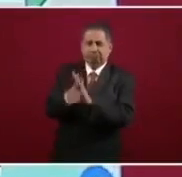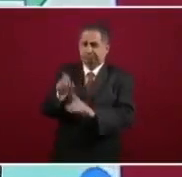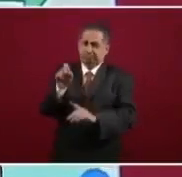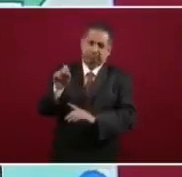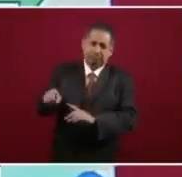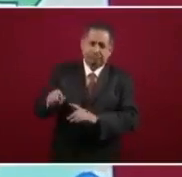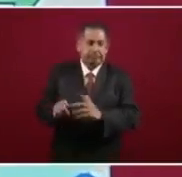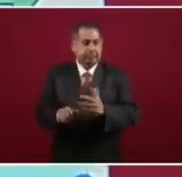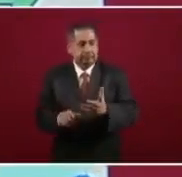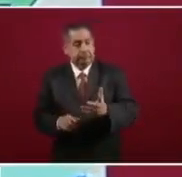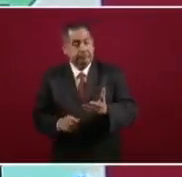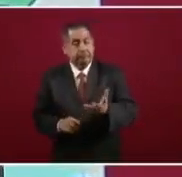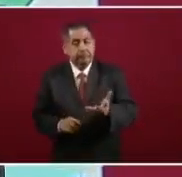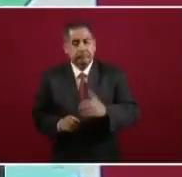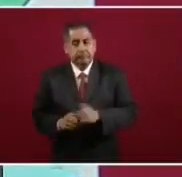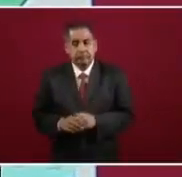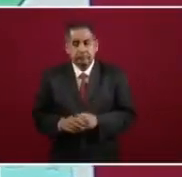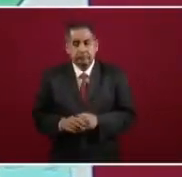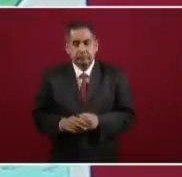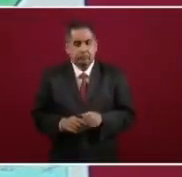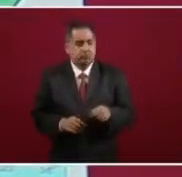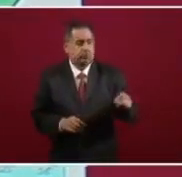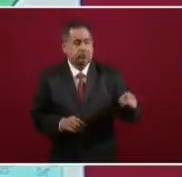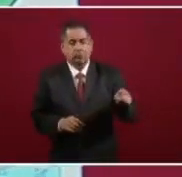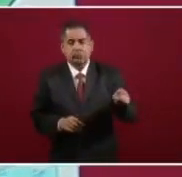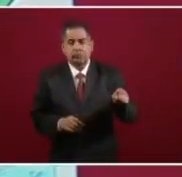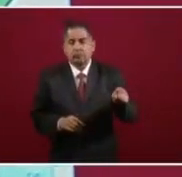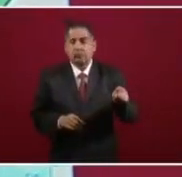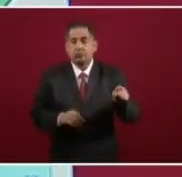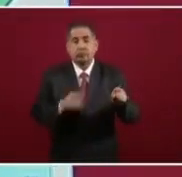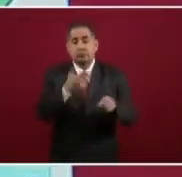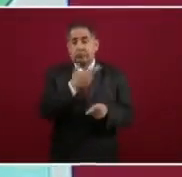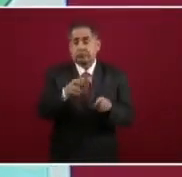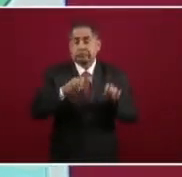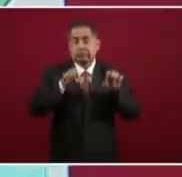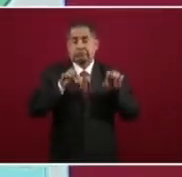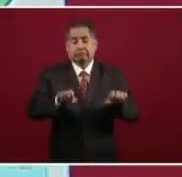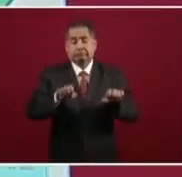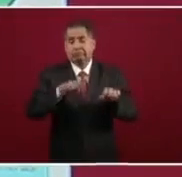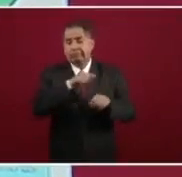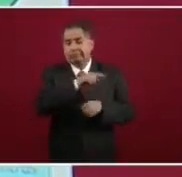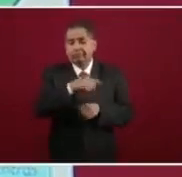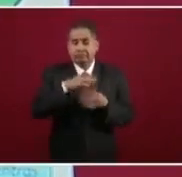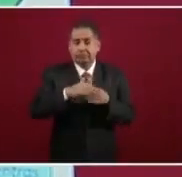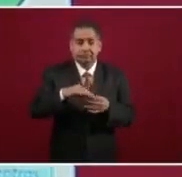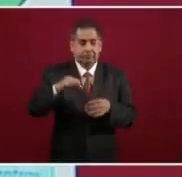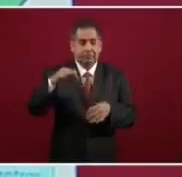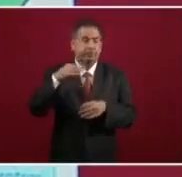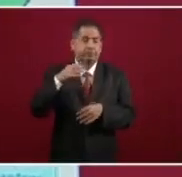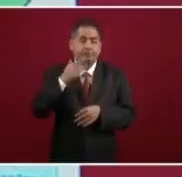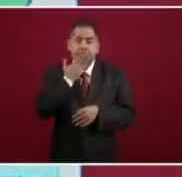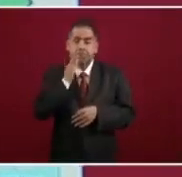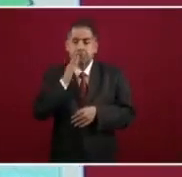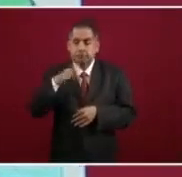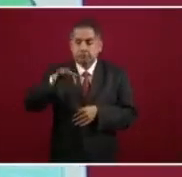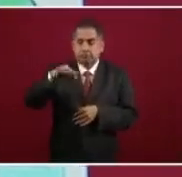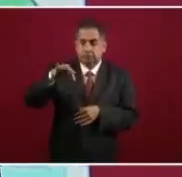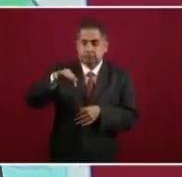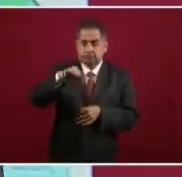uno de ellos usted hará una servilleta en un restaurant de lujo y la hizo así